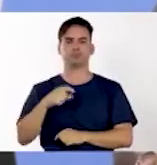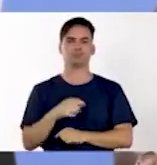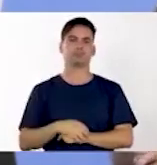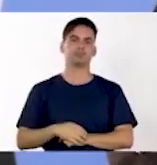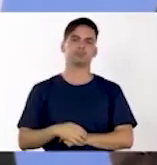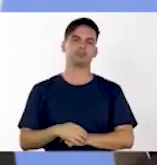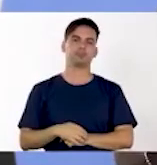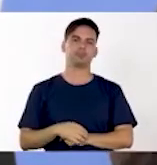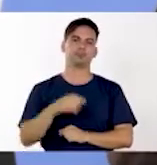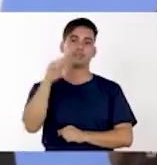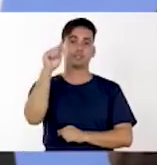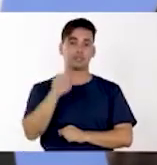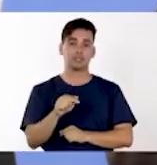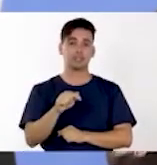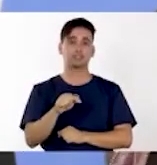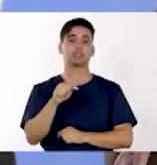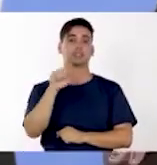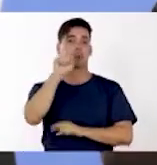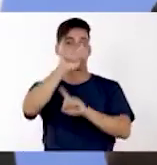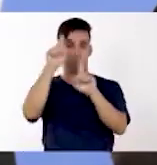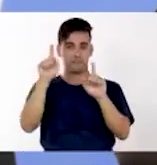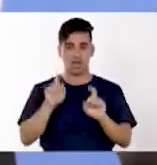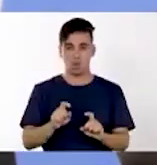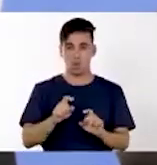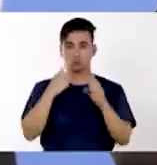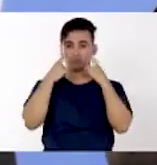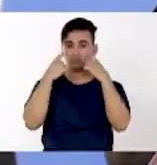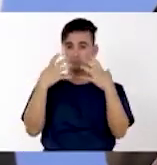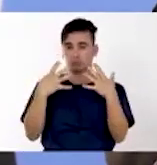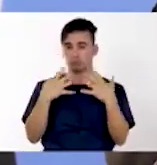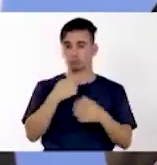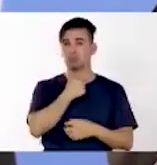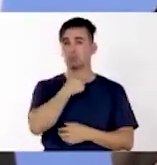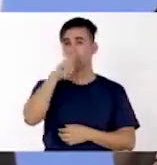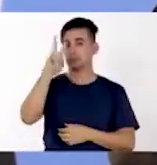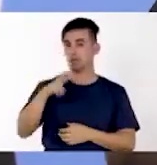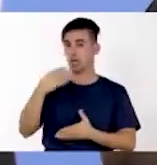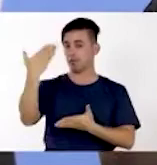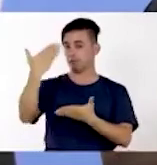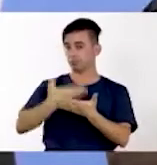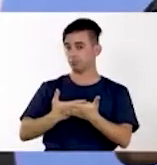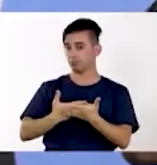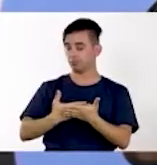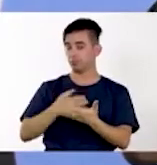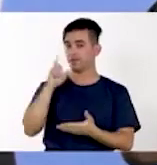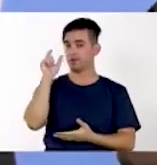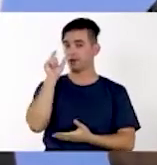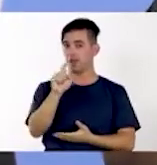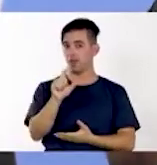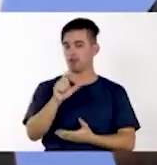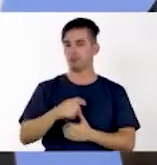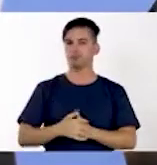simple. Y esto es una pregunta de prueba final. Por eso estamos